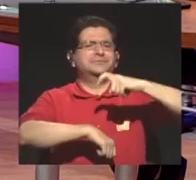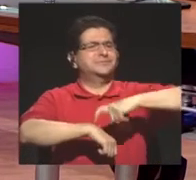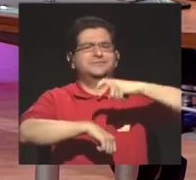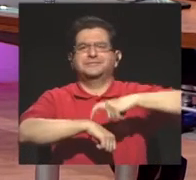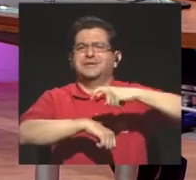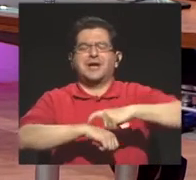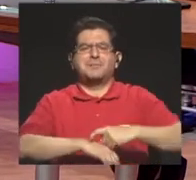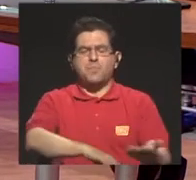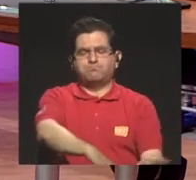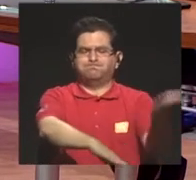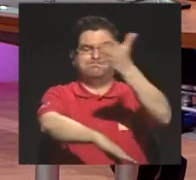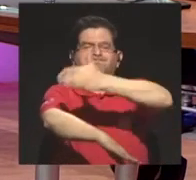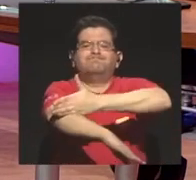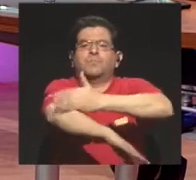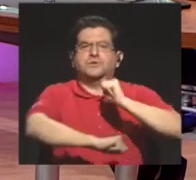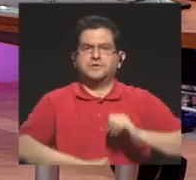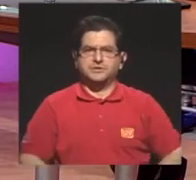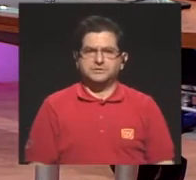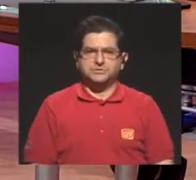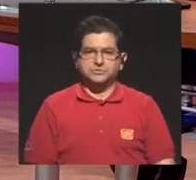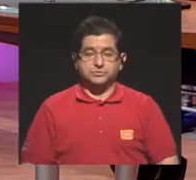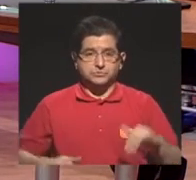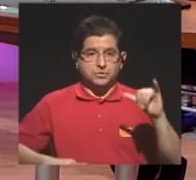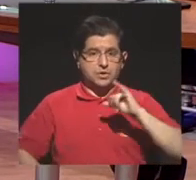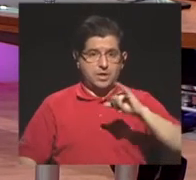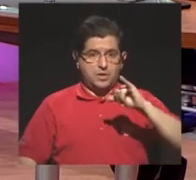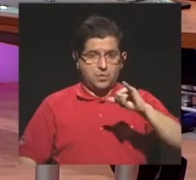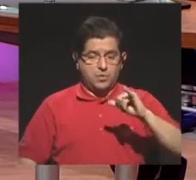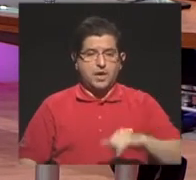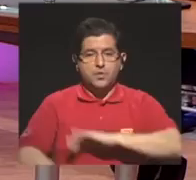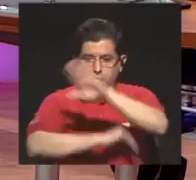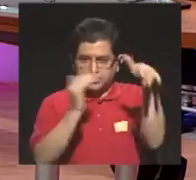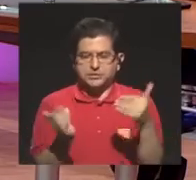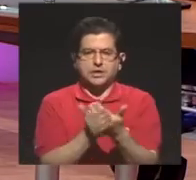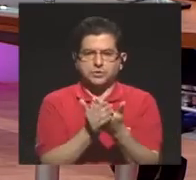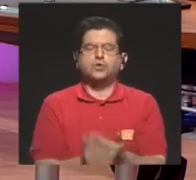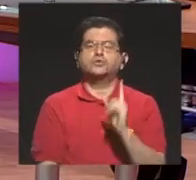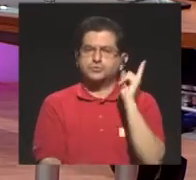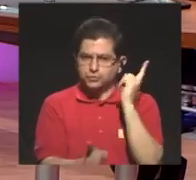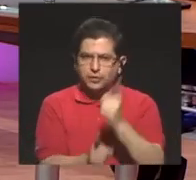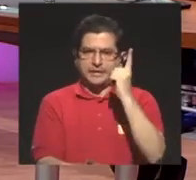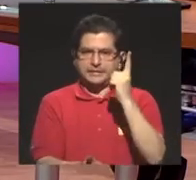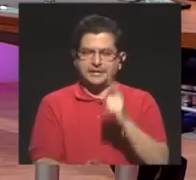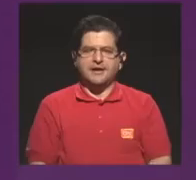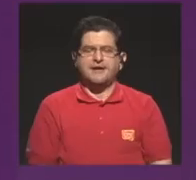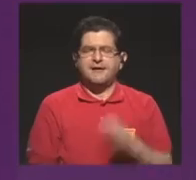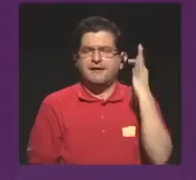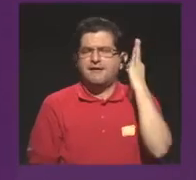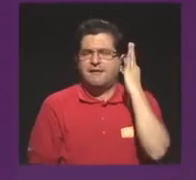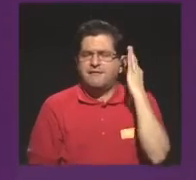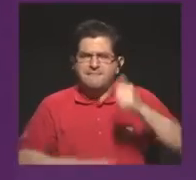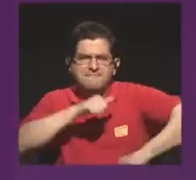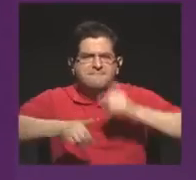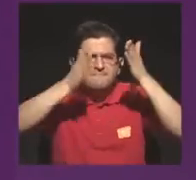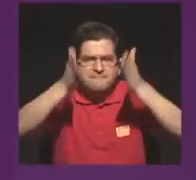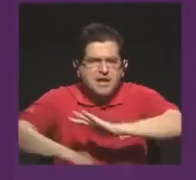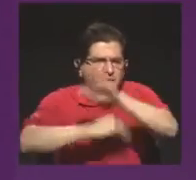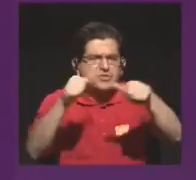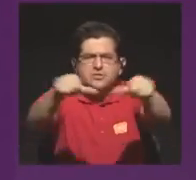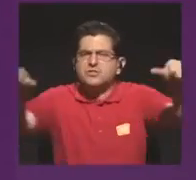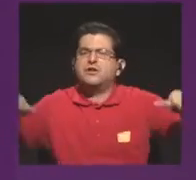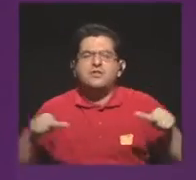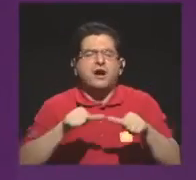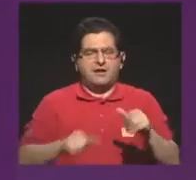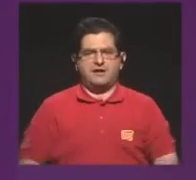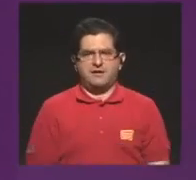de que demos ese salto cualitativo hacia la igualdad efectiva, ¿verdad? O sea, las feministas desde todos los ámbitos,